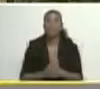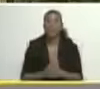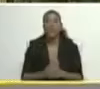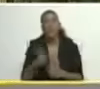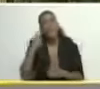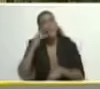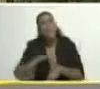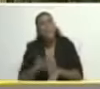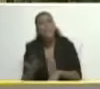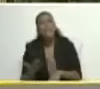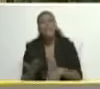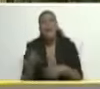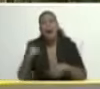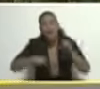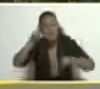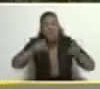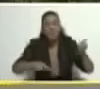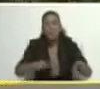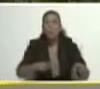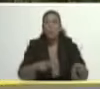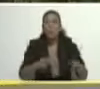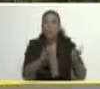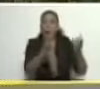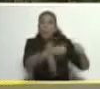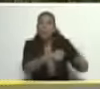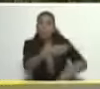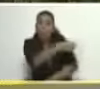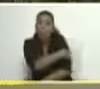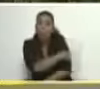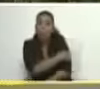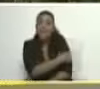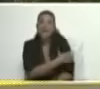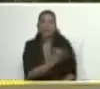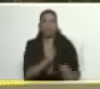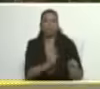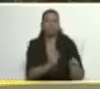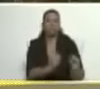Porque hay gente que está en la oposición que es progresista.